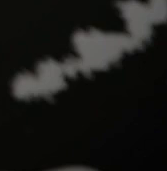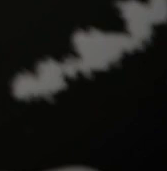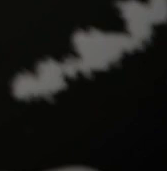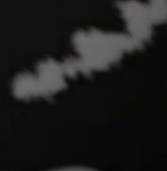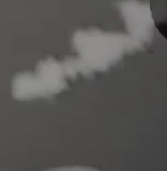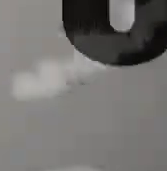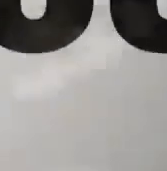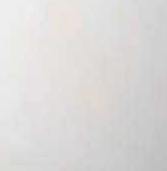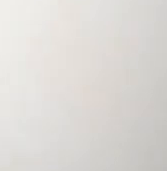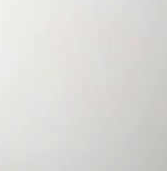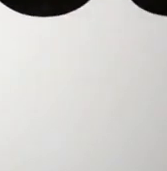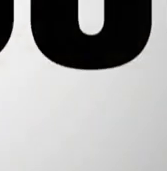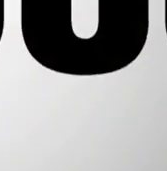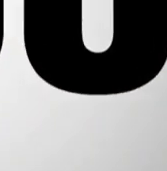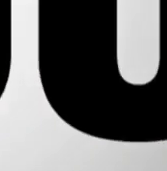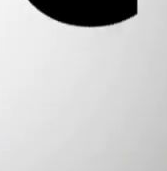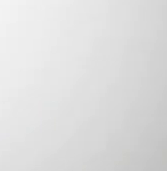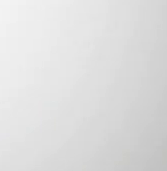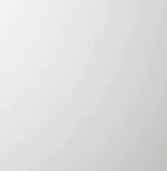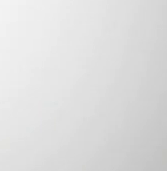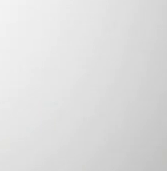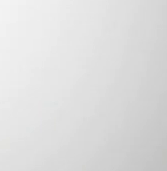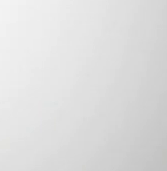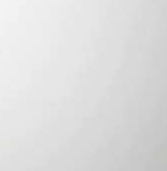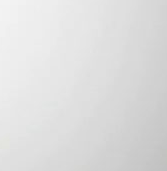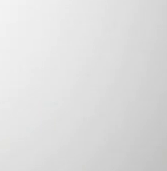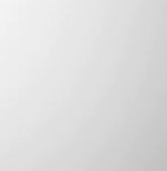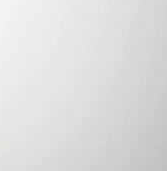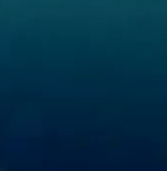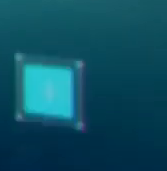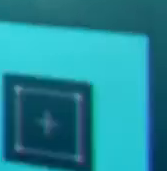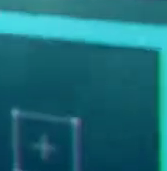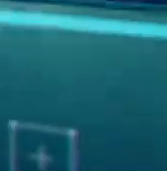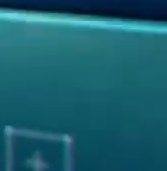chamuco TV domingo 20 30 horas